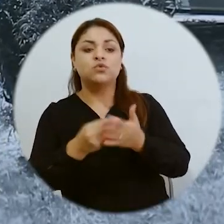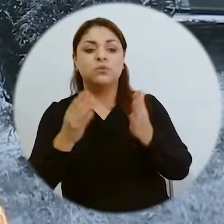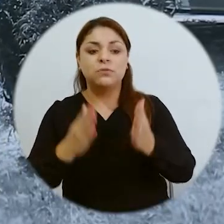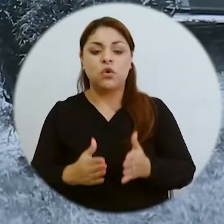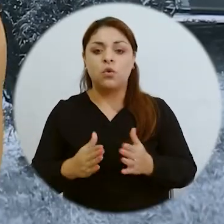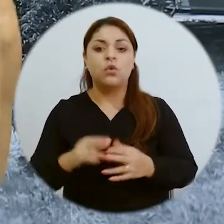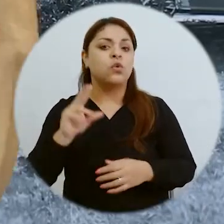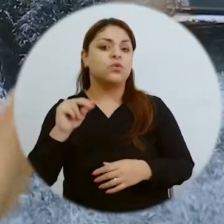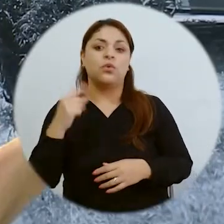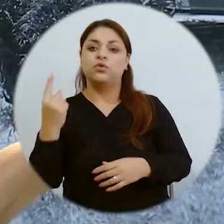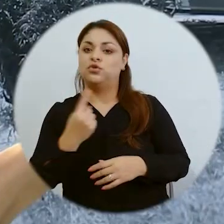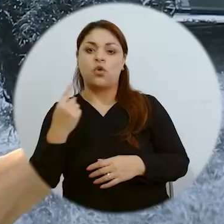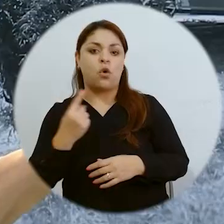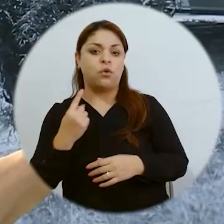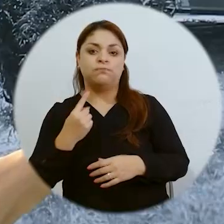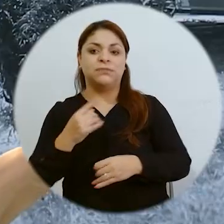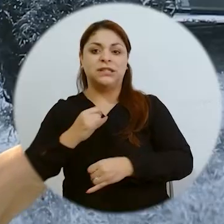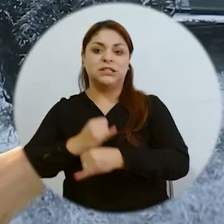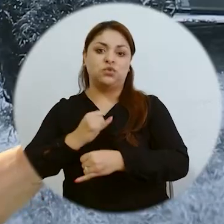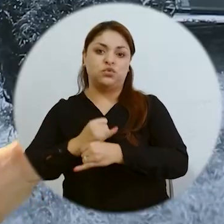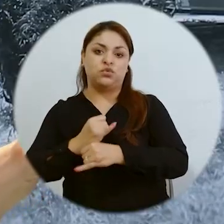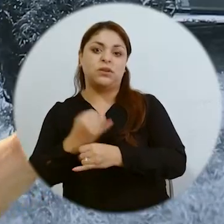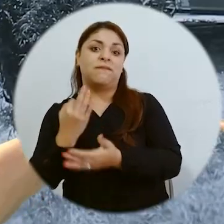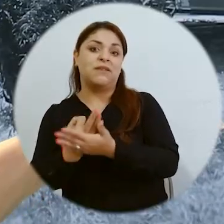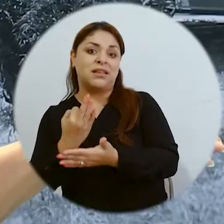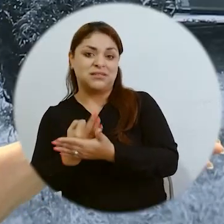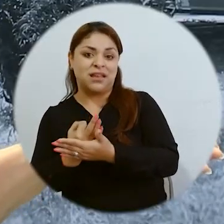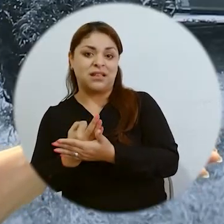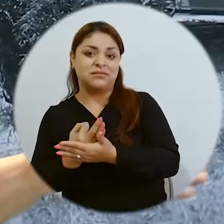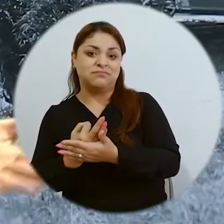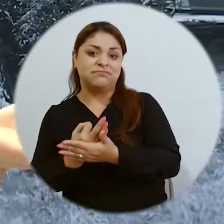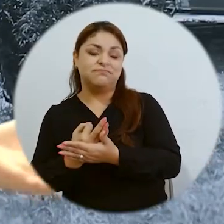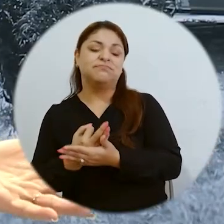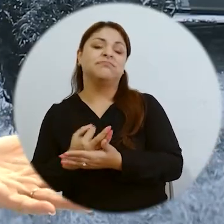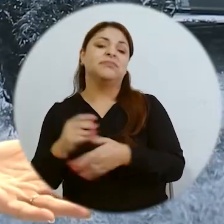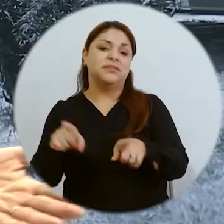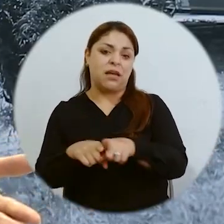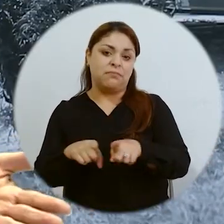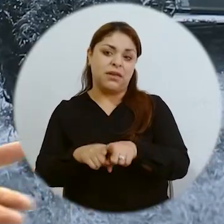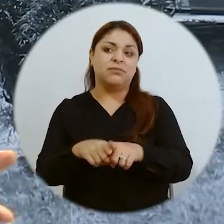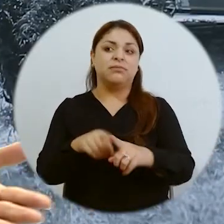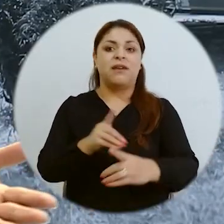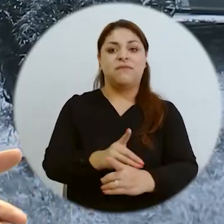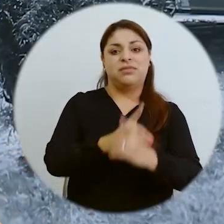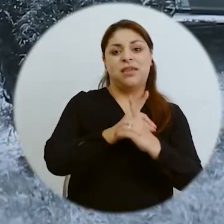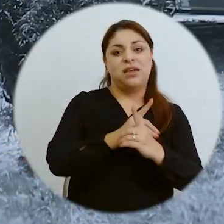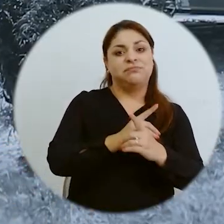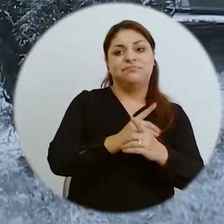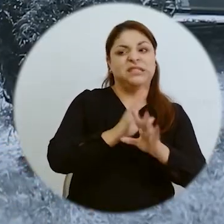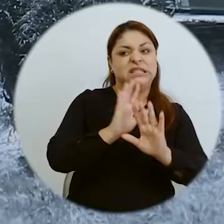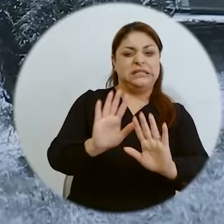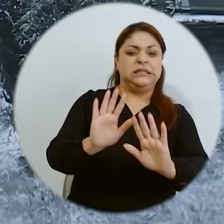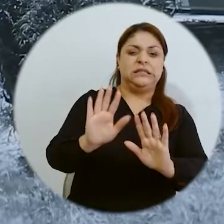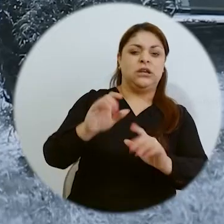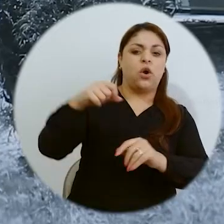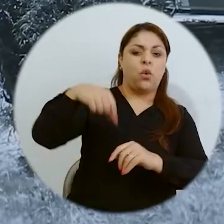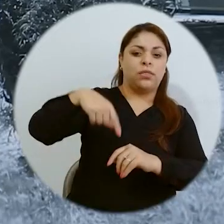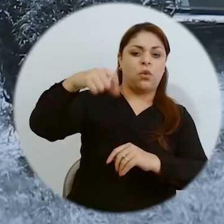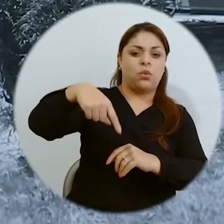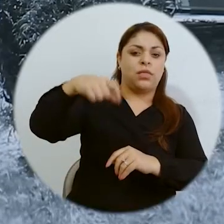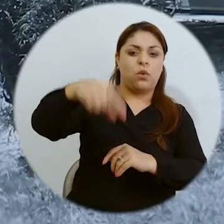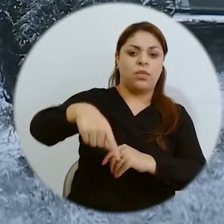mí, consumidora normal, trabajadora común y silvestre, hay tres cosas aquí. Uno, sí, tal vez hay que trabajar más,